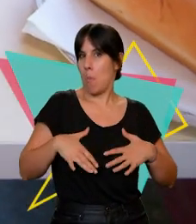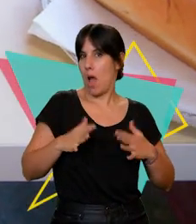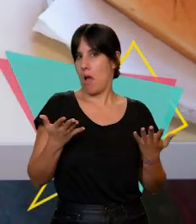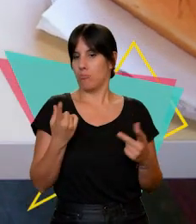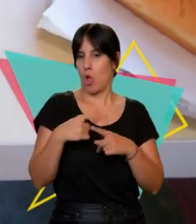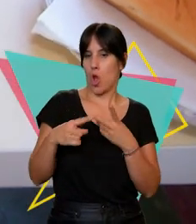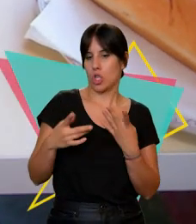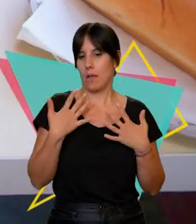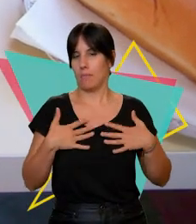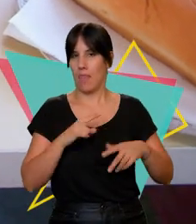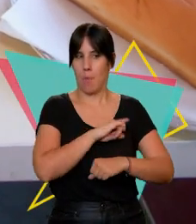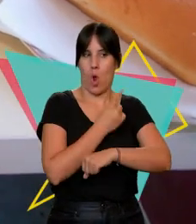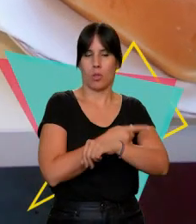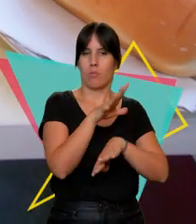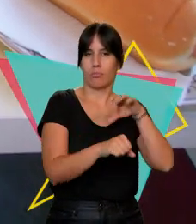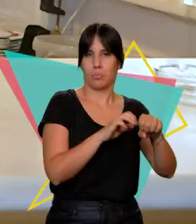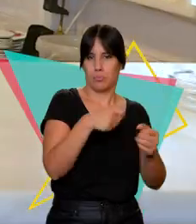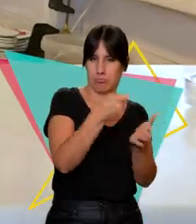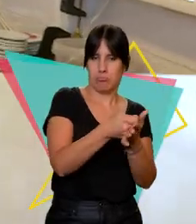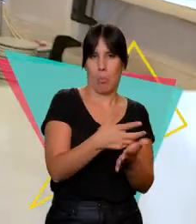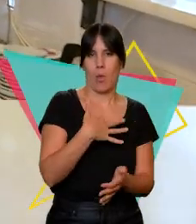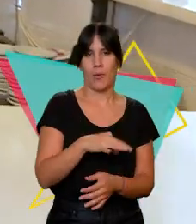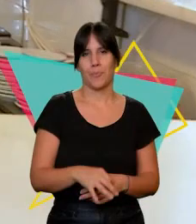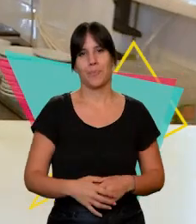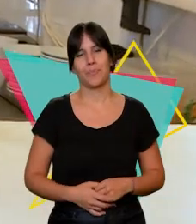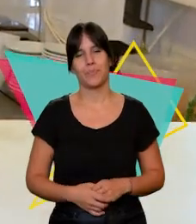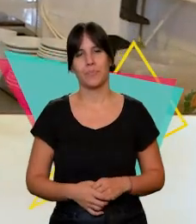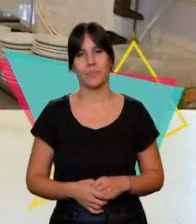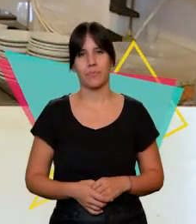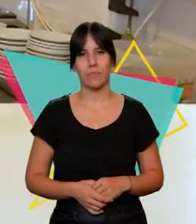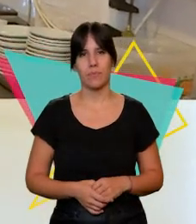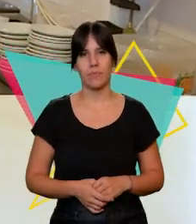ropa, muchas cosas para el deporte.